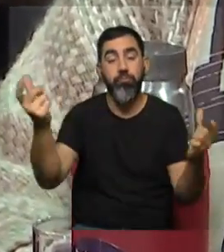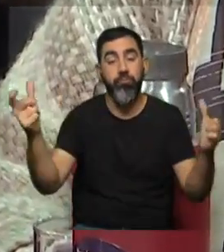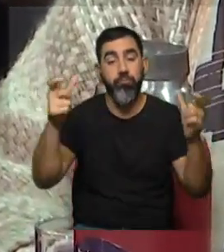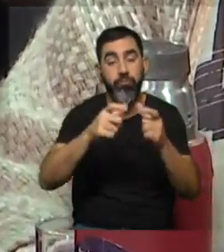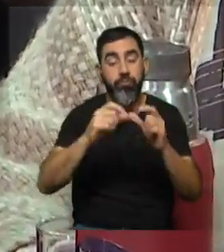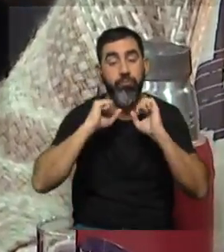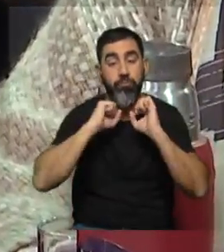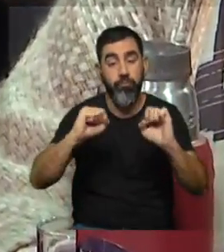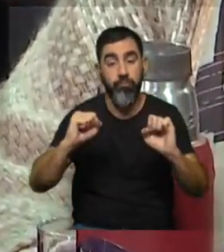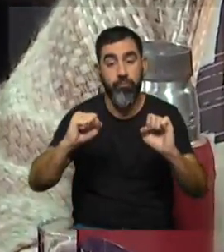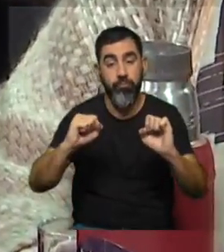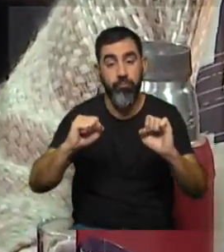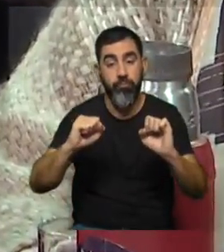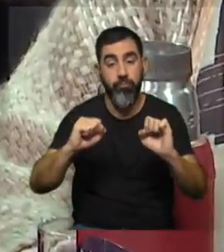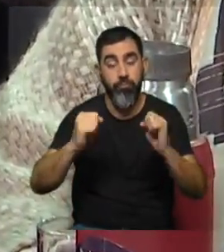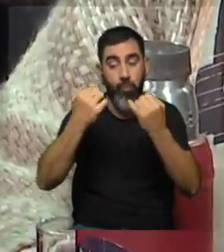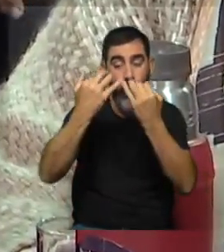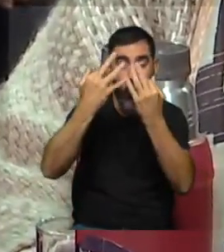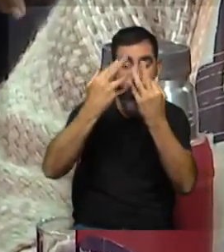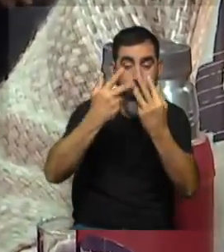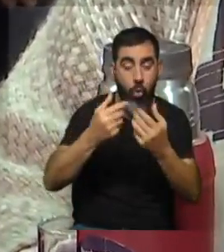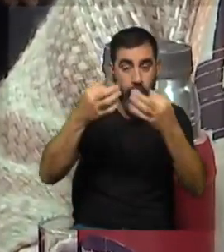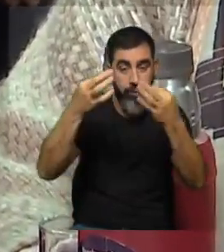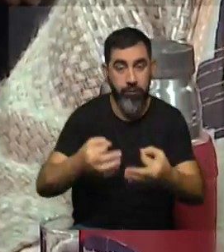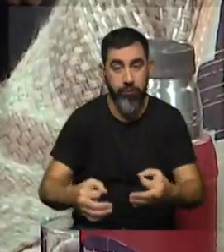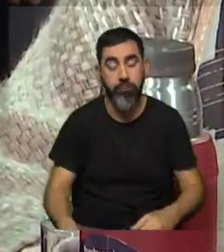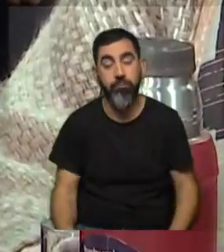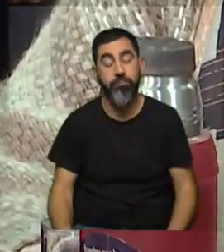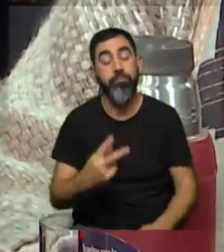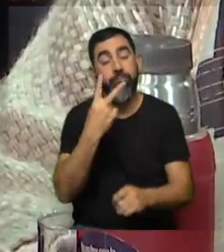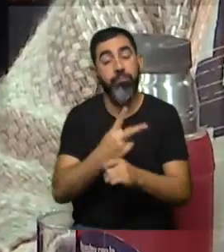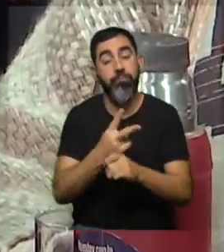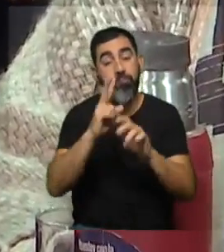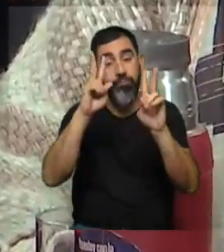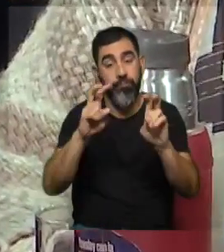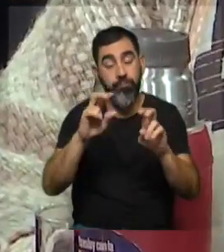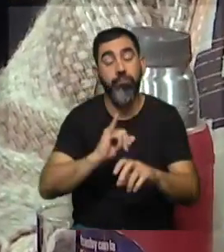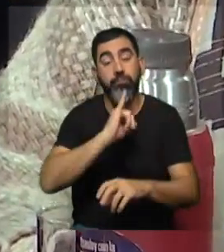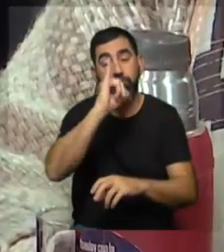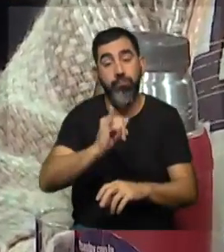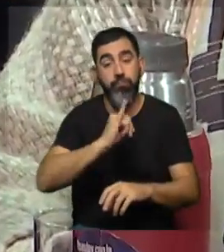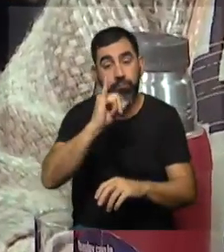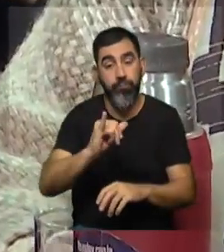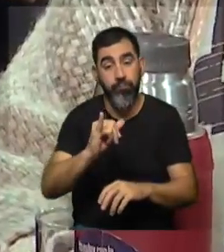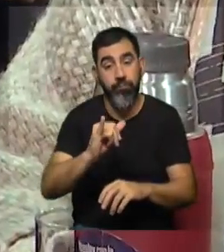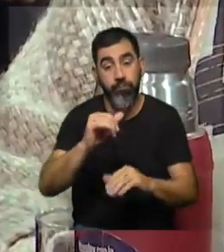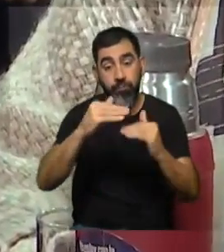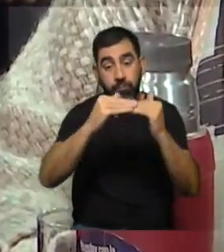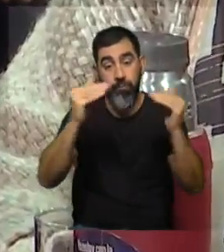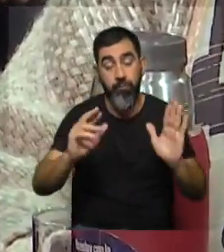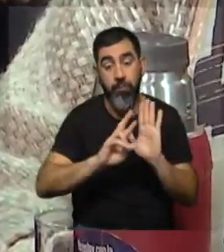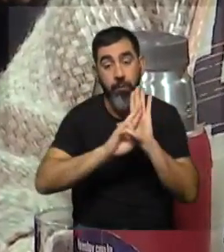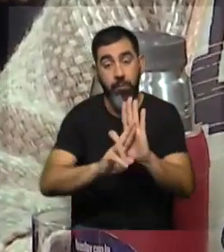secretariado se se le va a estar dando forma en segundo lugar comentar que surge de esta mesa